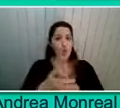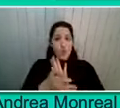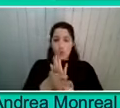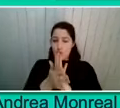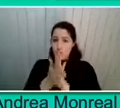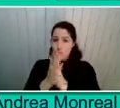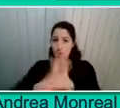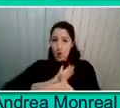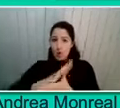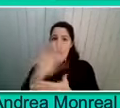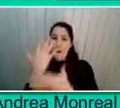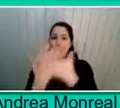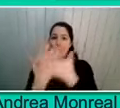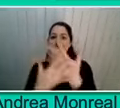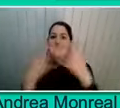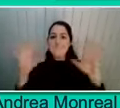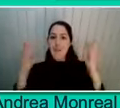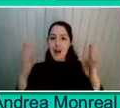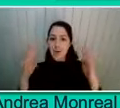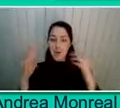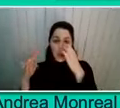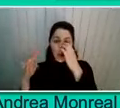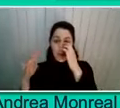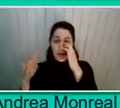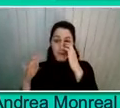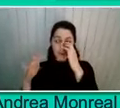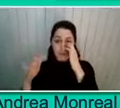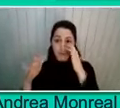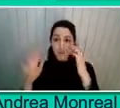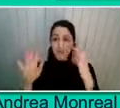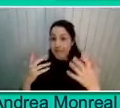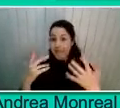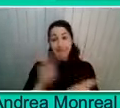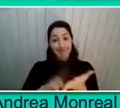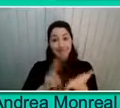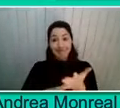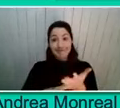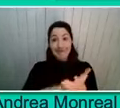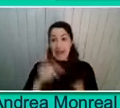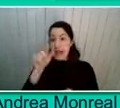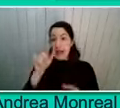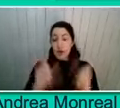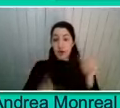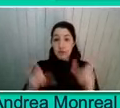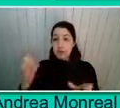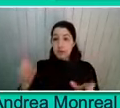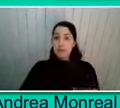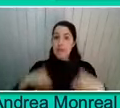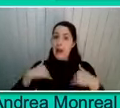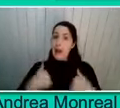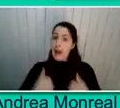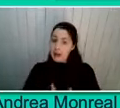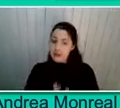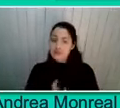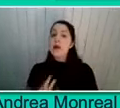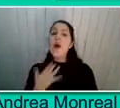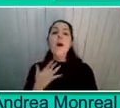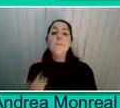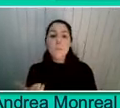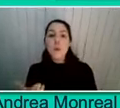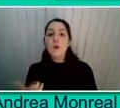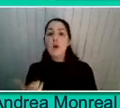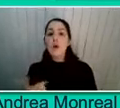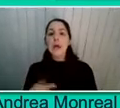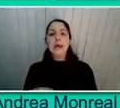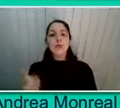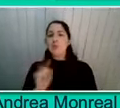mujer, horas hombre. De hecho, los chicos terminan ahí con la espalda dolorida porque la cámara es muy incómoda. Entonces, existen